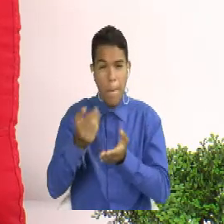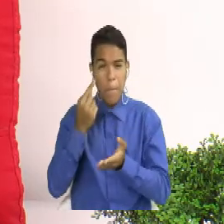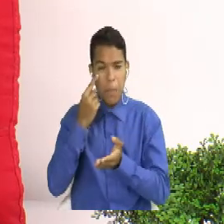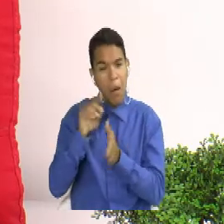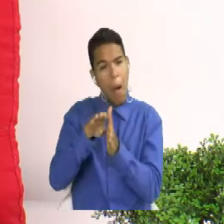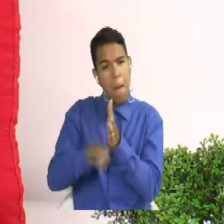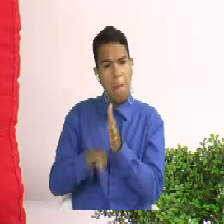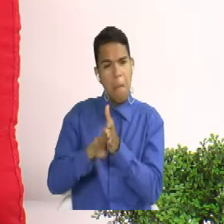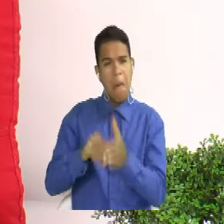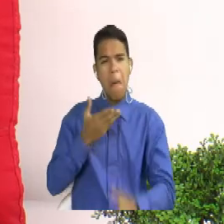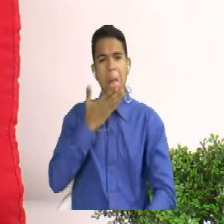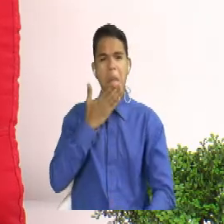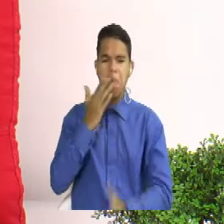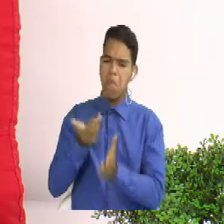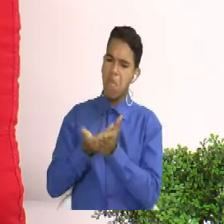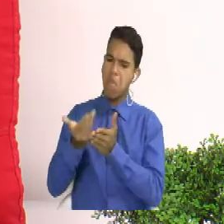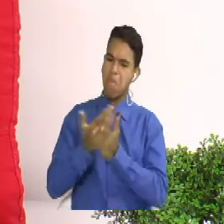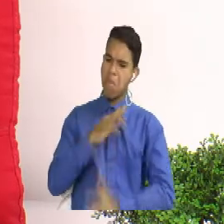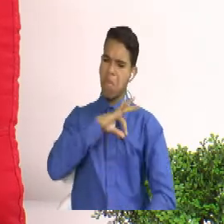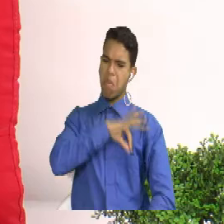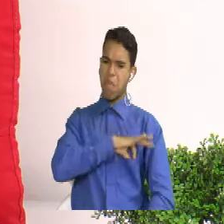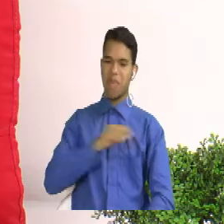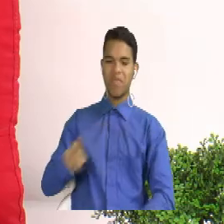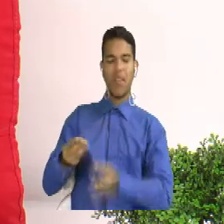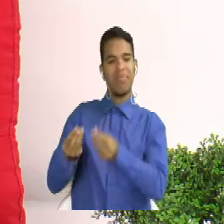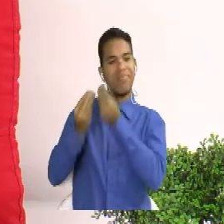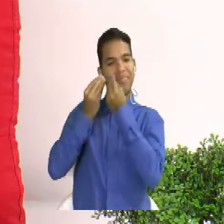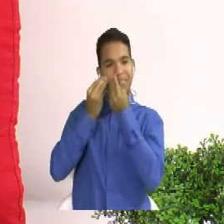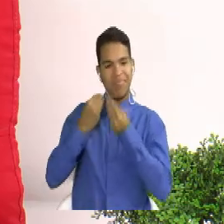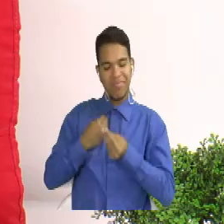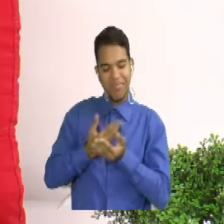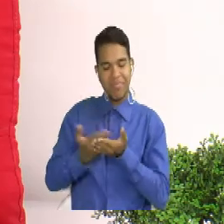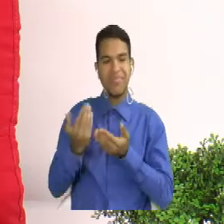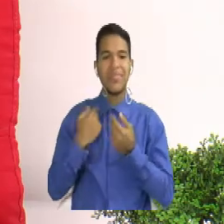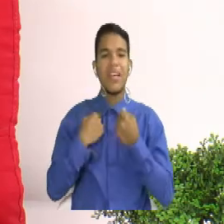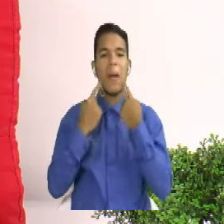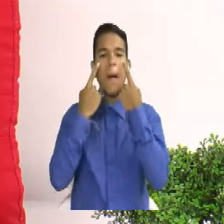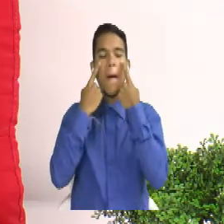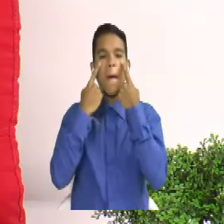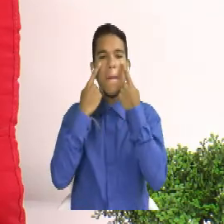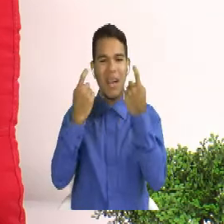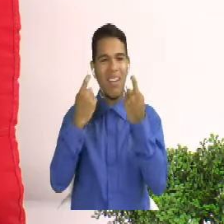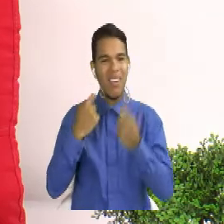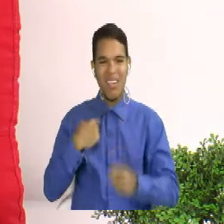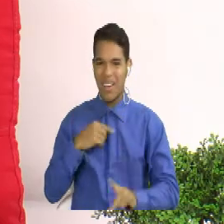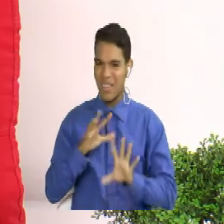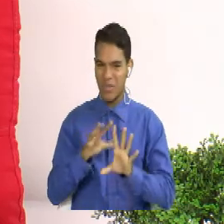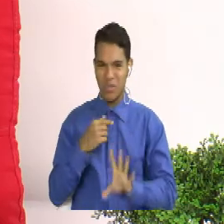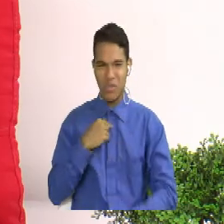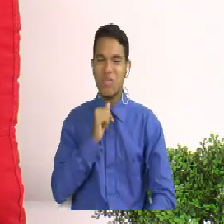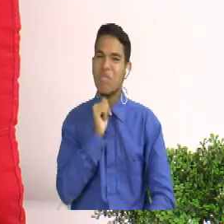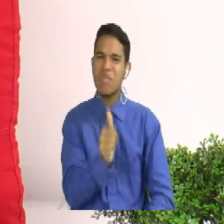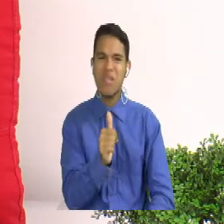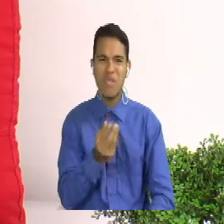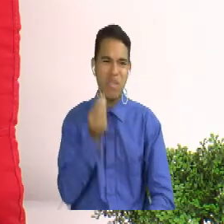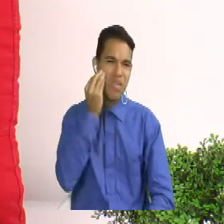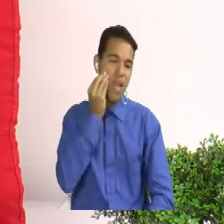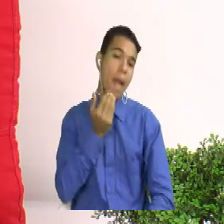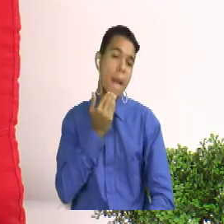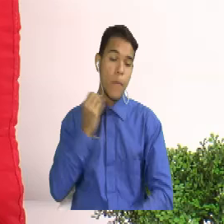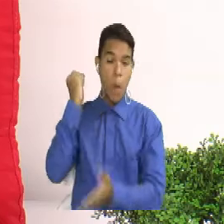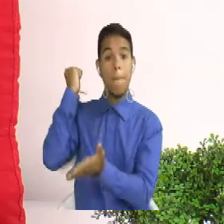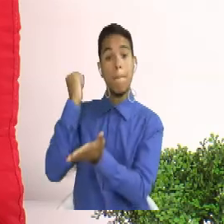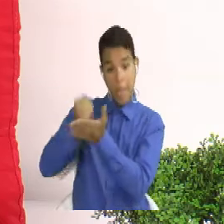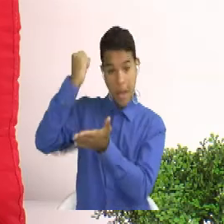barato. Pero, ¿por qué? Porque este no cumple como con las condiciones. Los maquillajes de marca de pronto pueden ser un poquito más